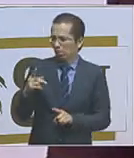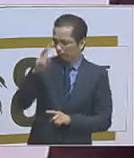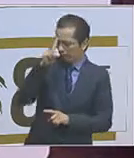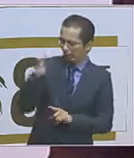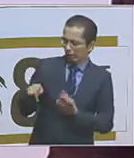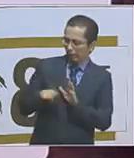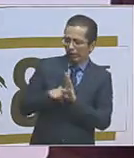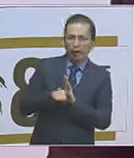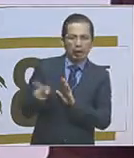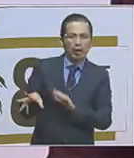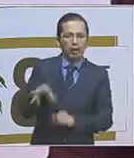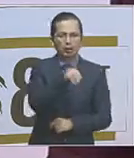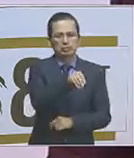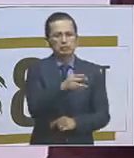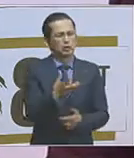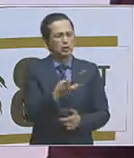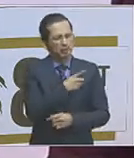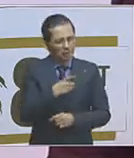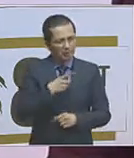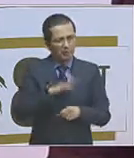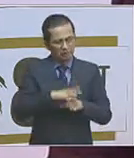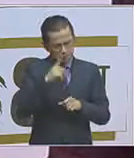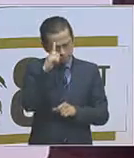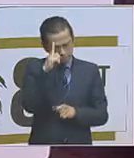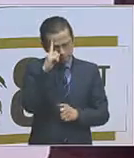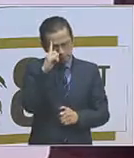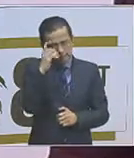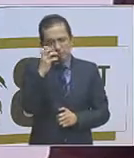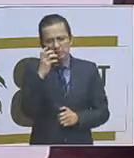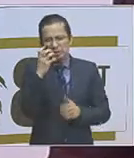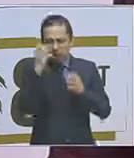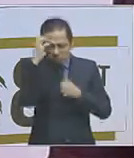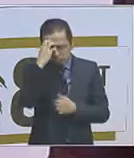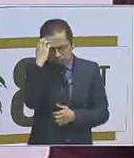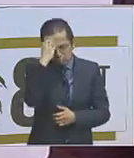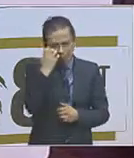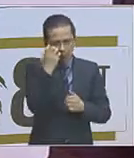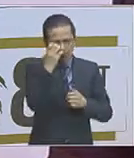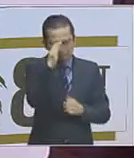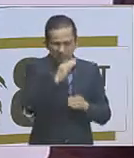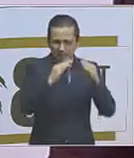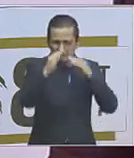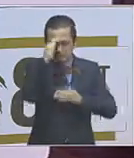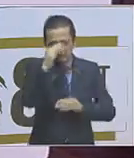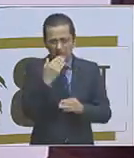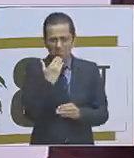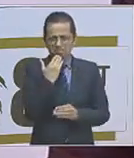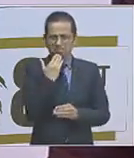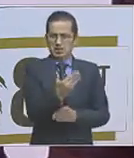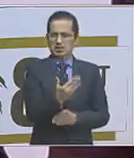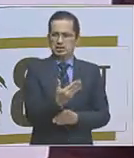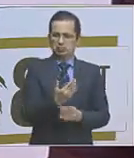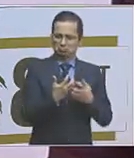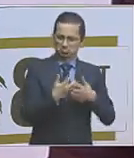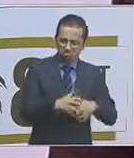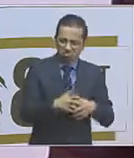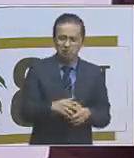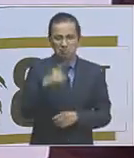en lo racional que en lo demagógico más en lo real que lo ficticio concluyó